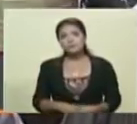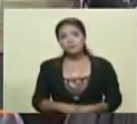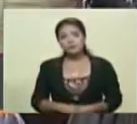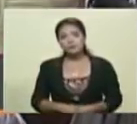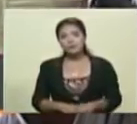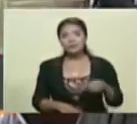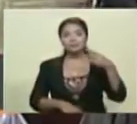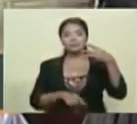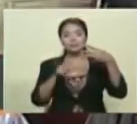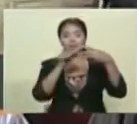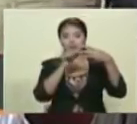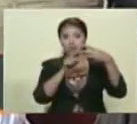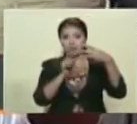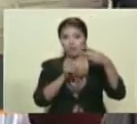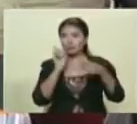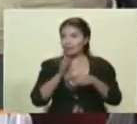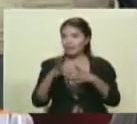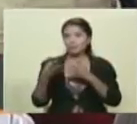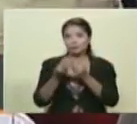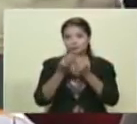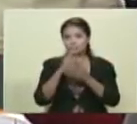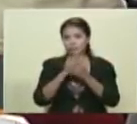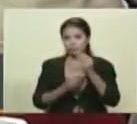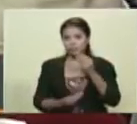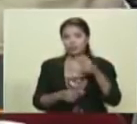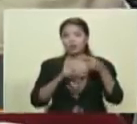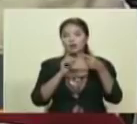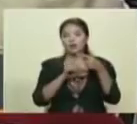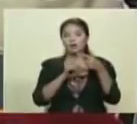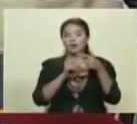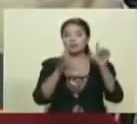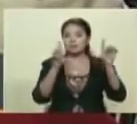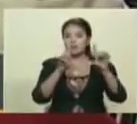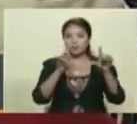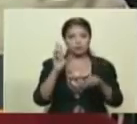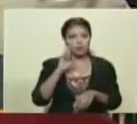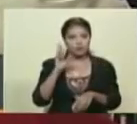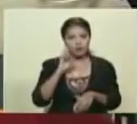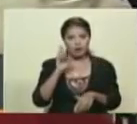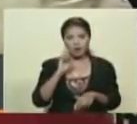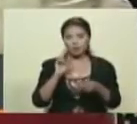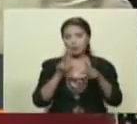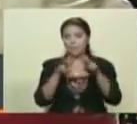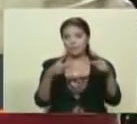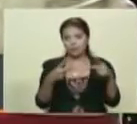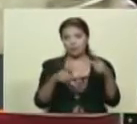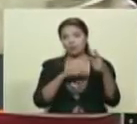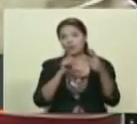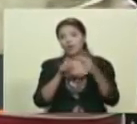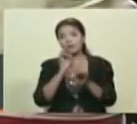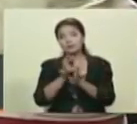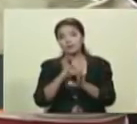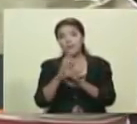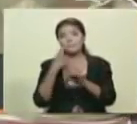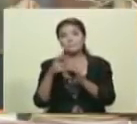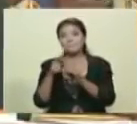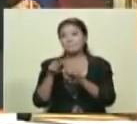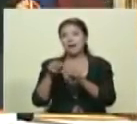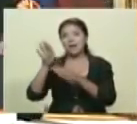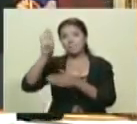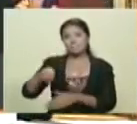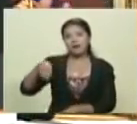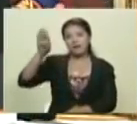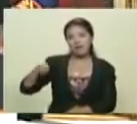tres elementos, pues, que hay que combinar. Los medios de comunicación, las redes sociales y las paredes. Medios, redes y